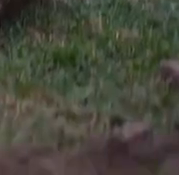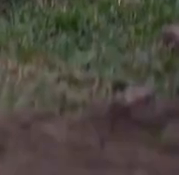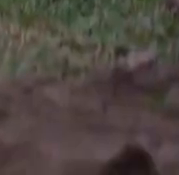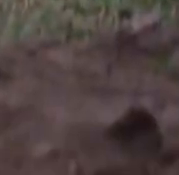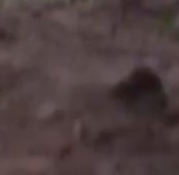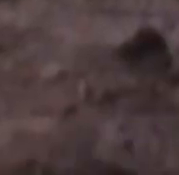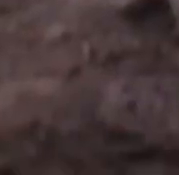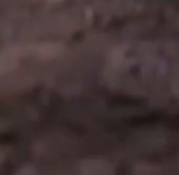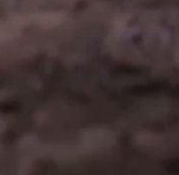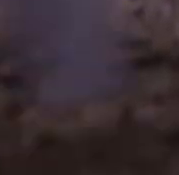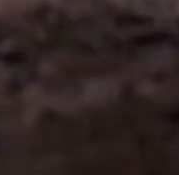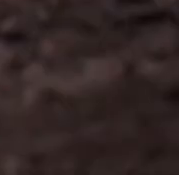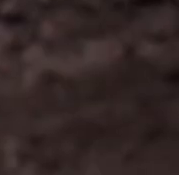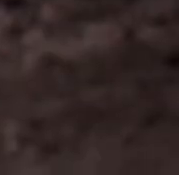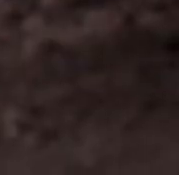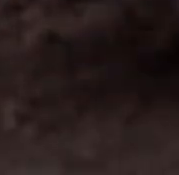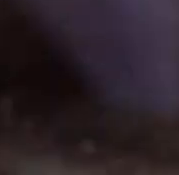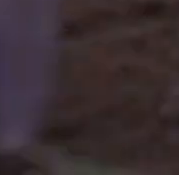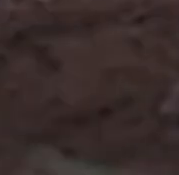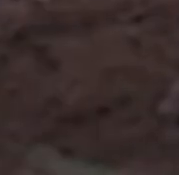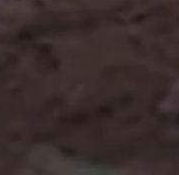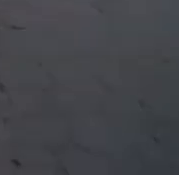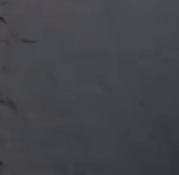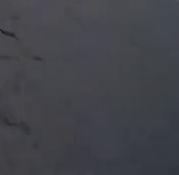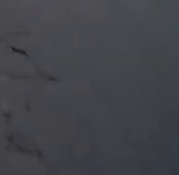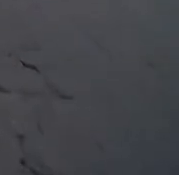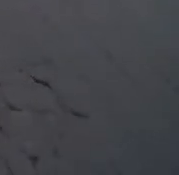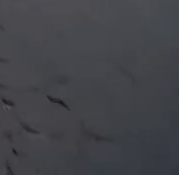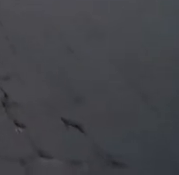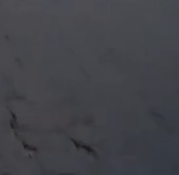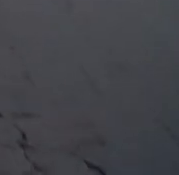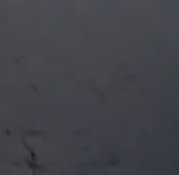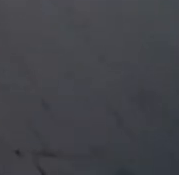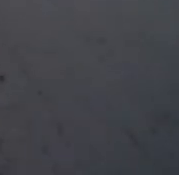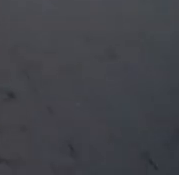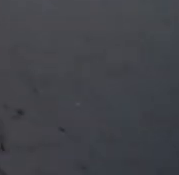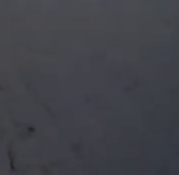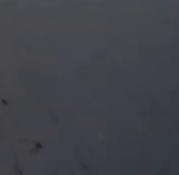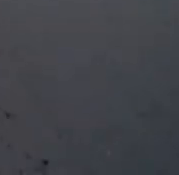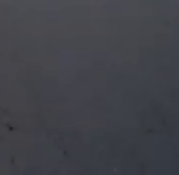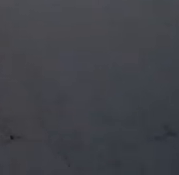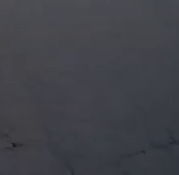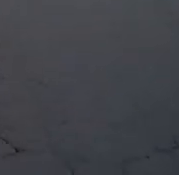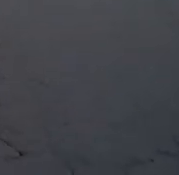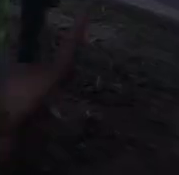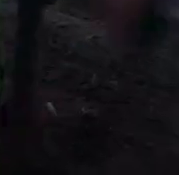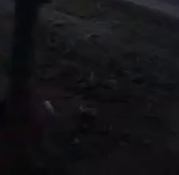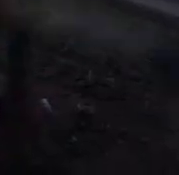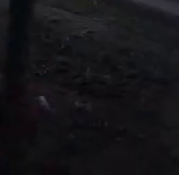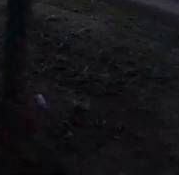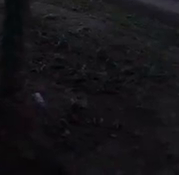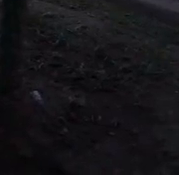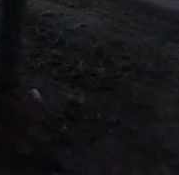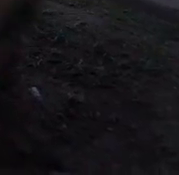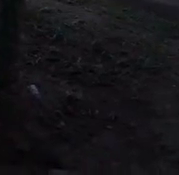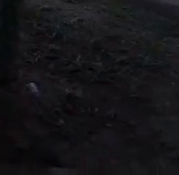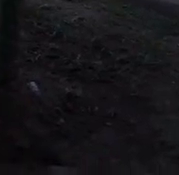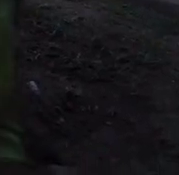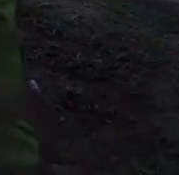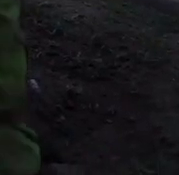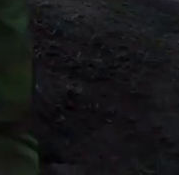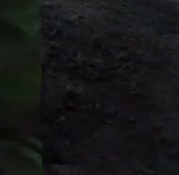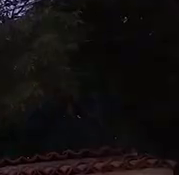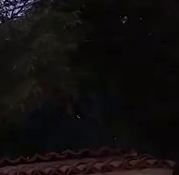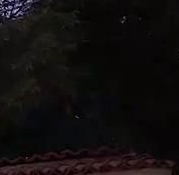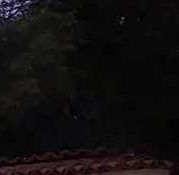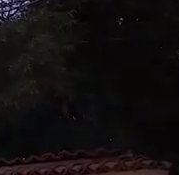El gobierno de la Ciudad de México implementa la estrategia Sendero Seguro, Camina Libre, Camina Segura, que consiste en recuperar